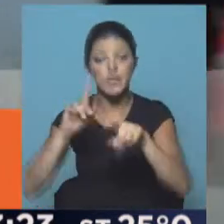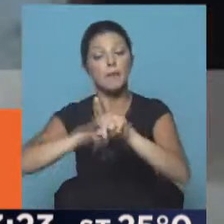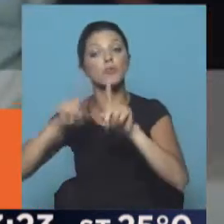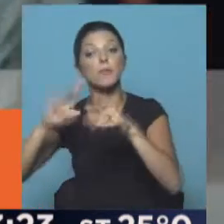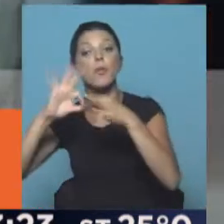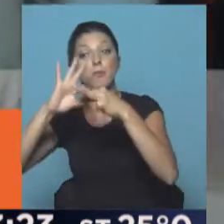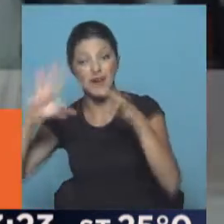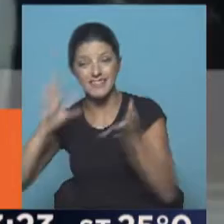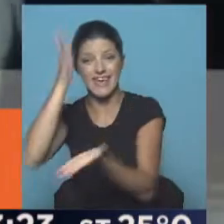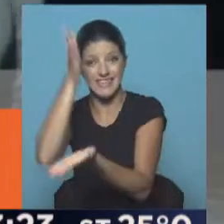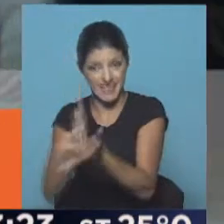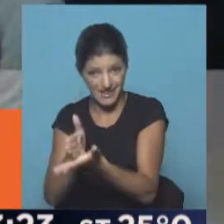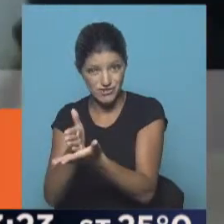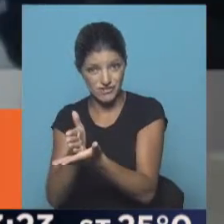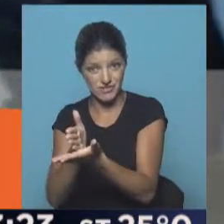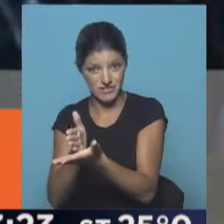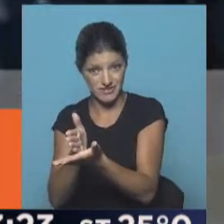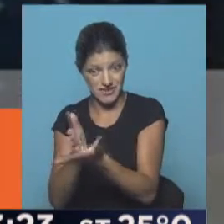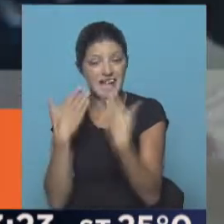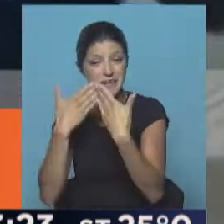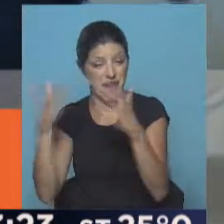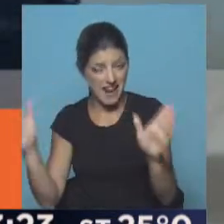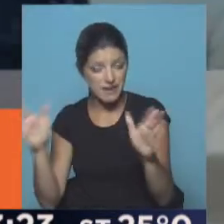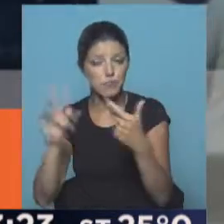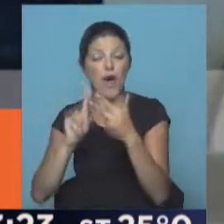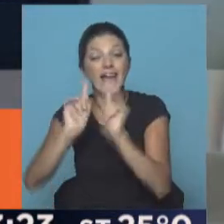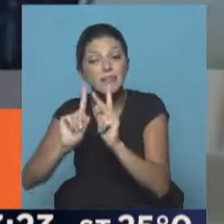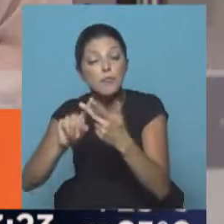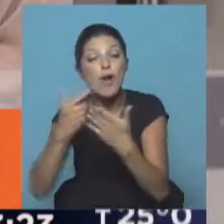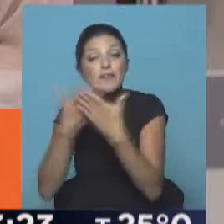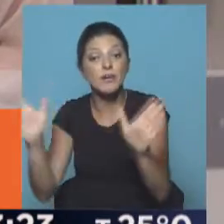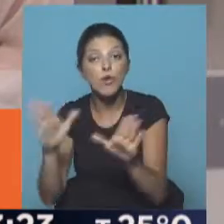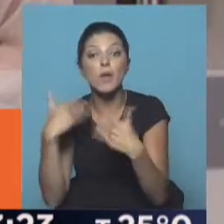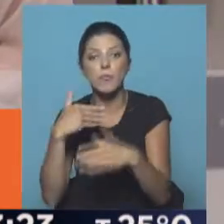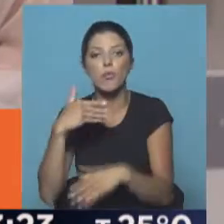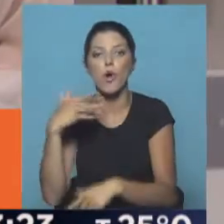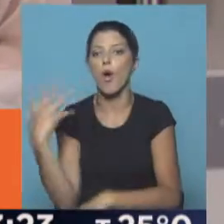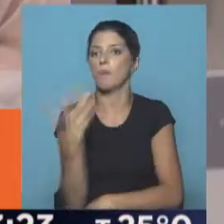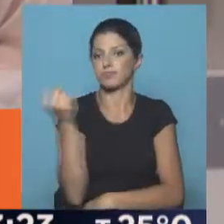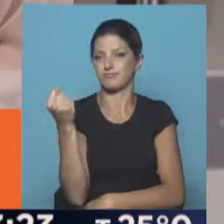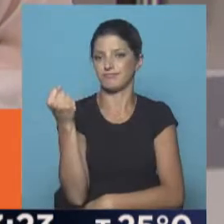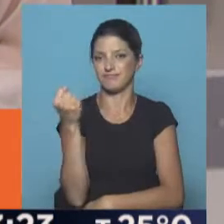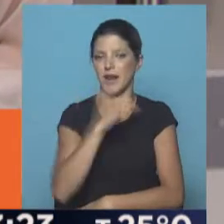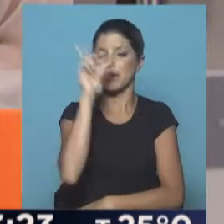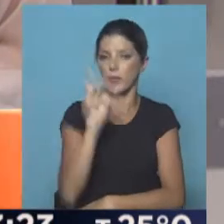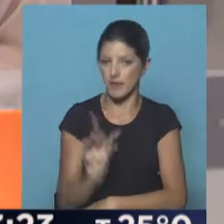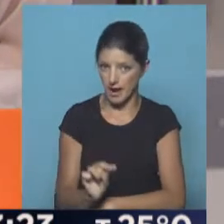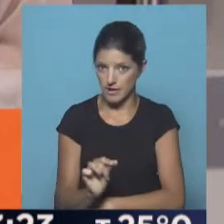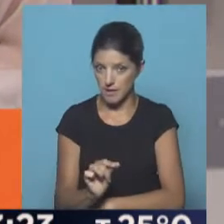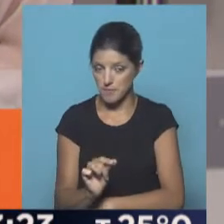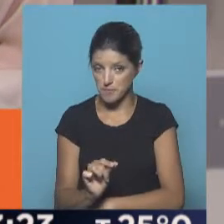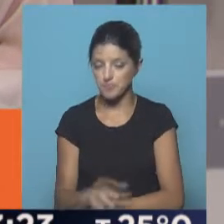democracia y los derechos del liberalismo, de un liberalismo que pudo recuperar la tradición republicana,